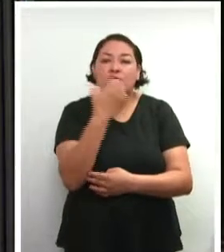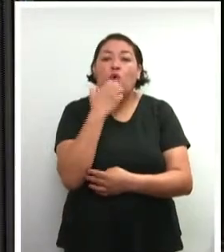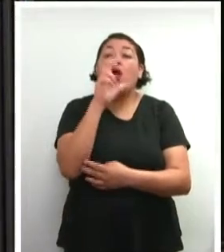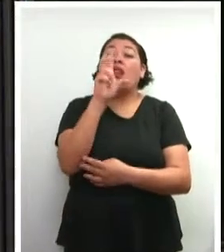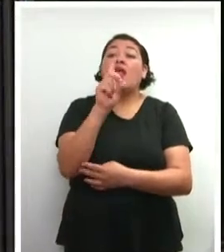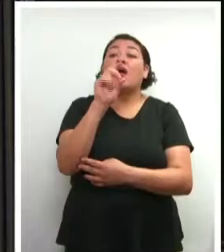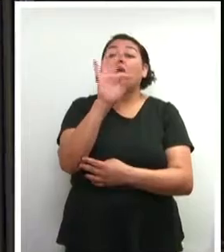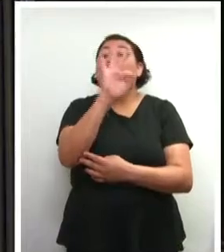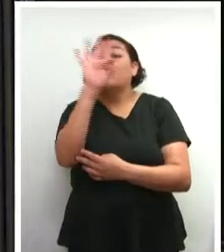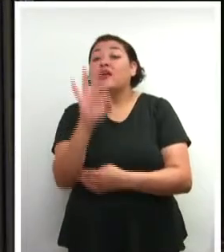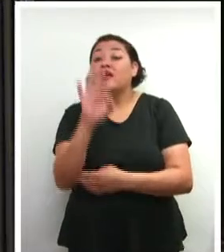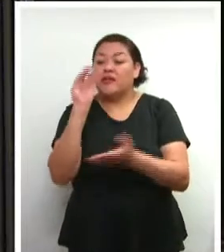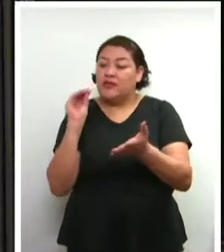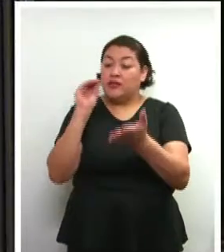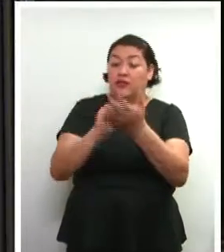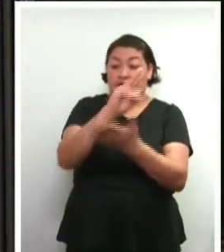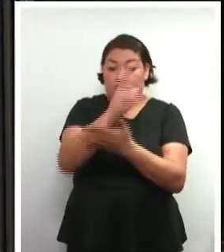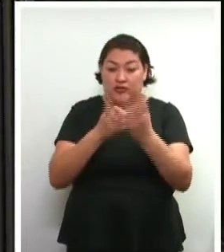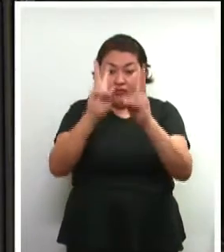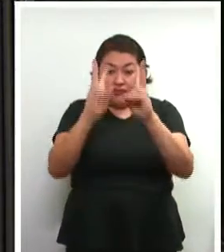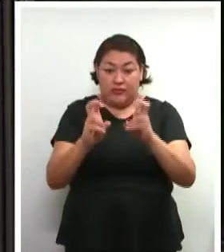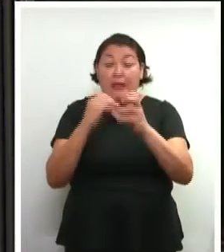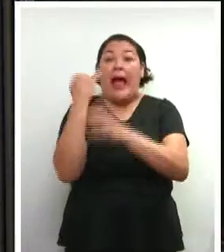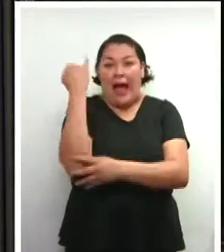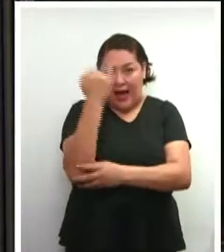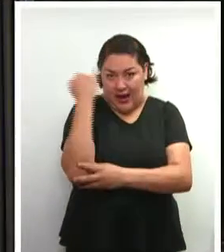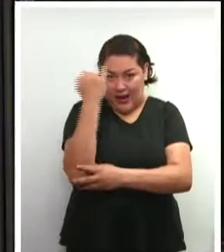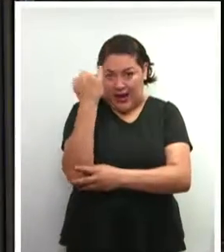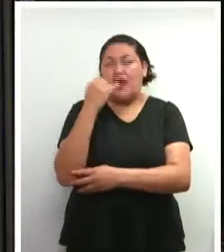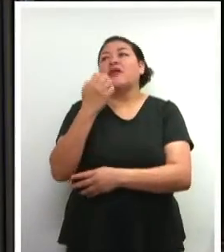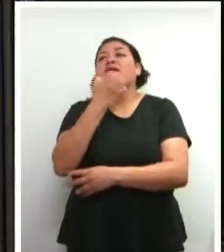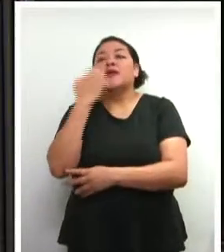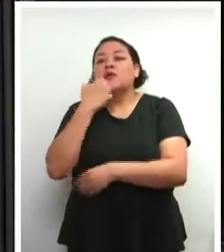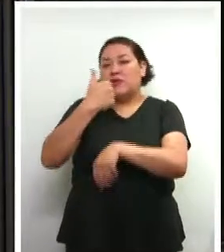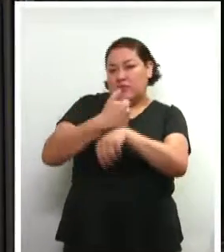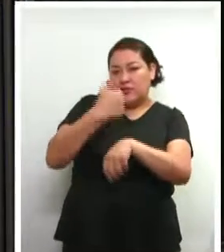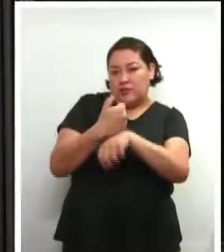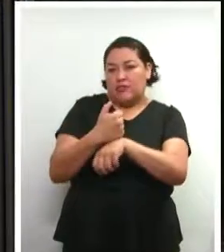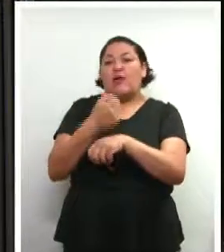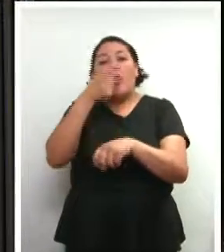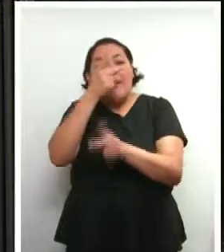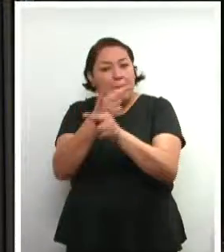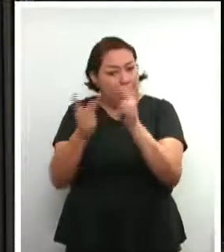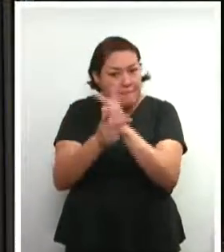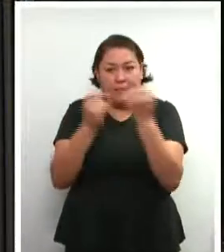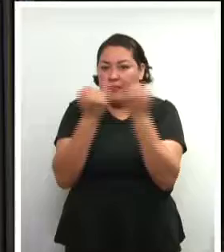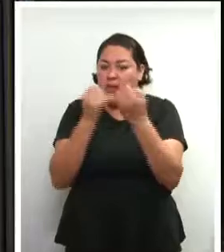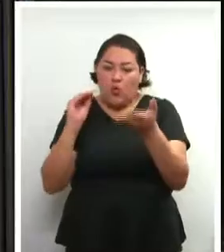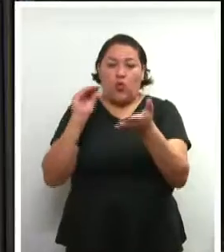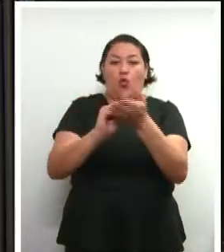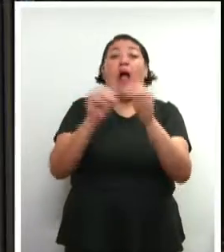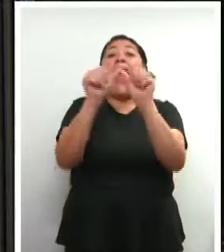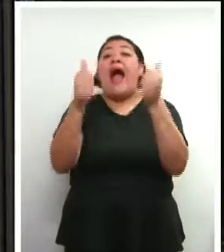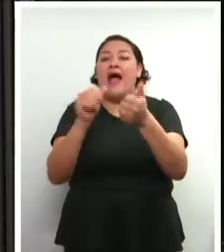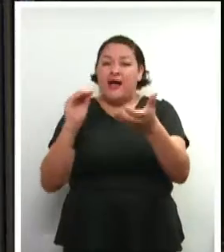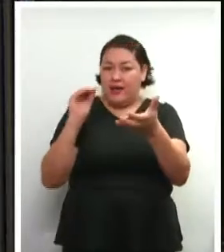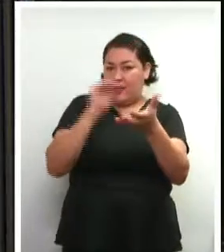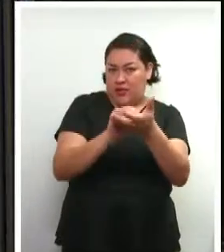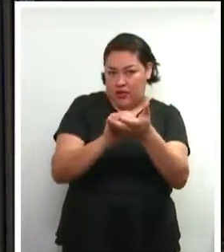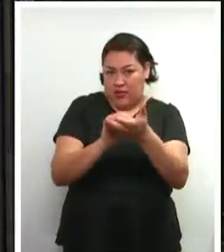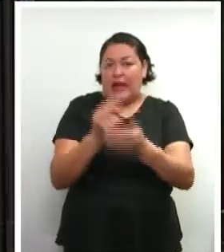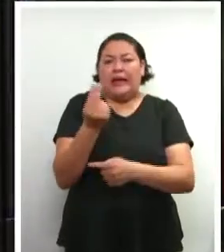30% de los planes de estudio de educación preescolar, básica y media superior en la Ciudad de México. No necesito hacer ninguna apología